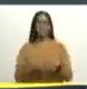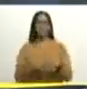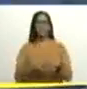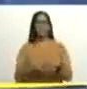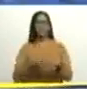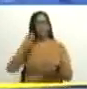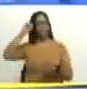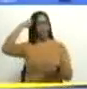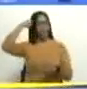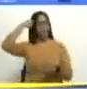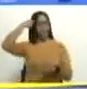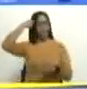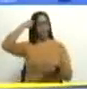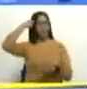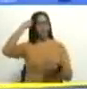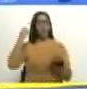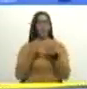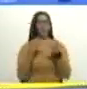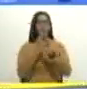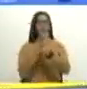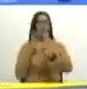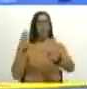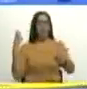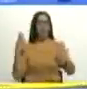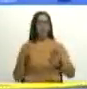2015. ¿Se acuerdan? La última cola.